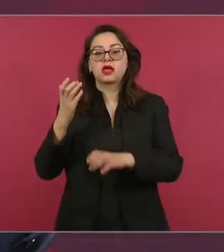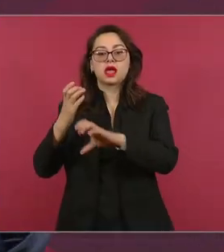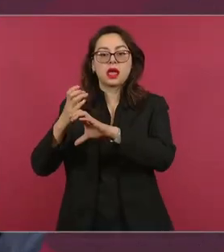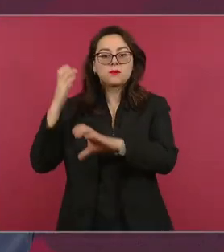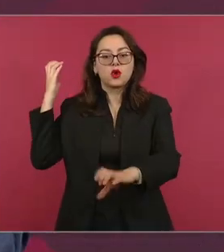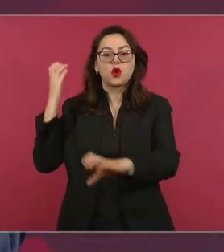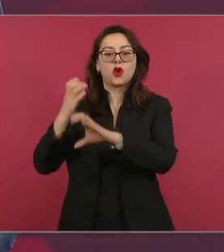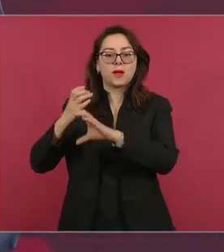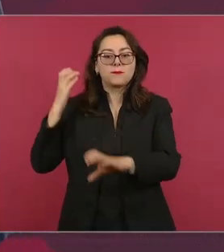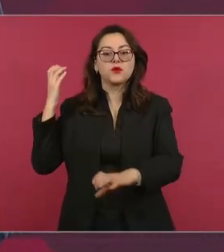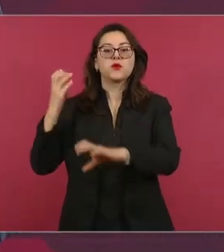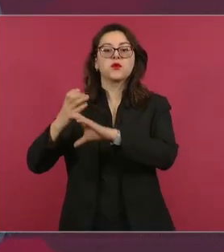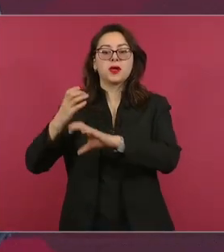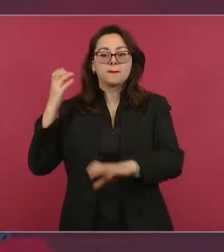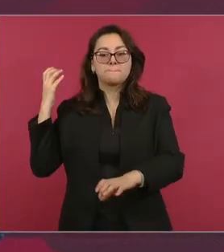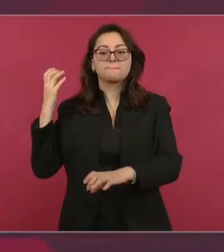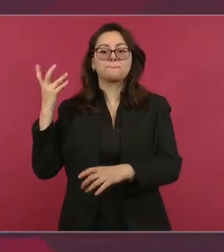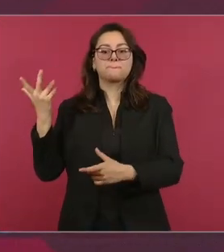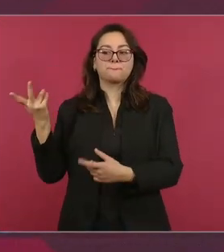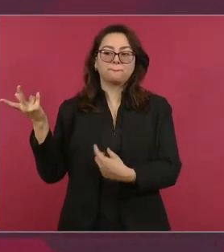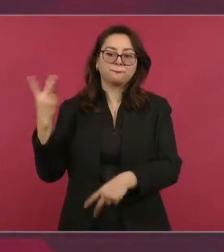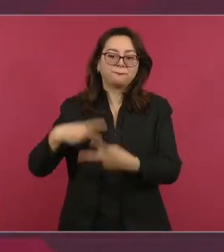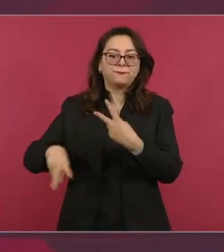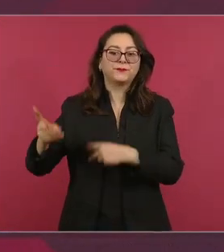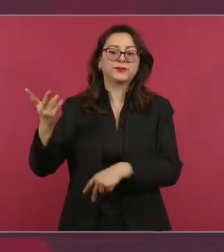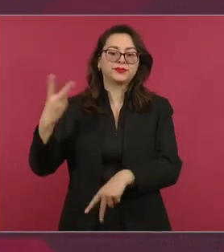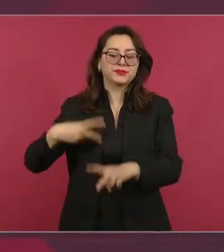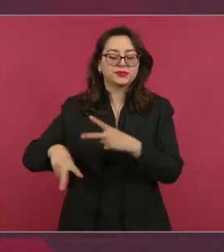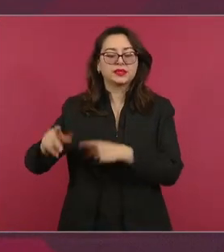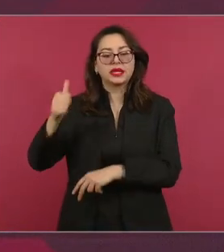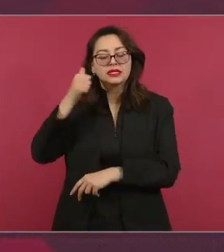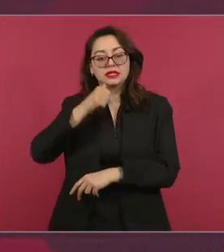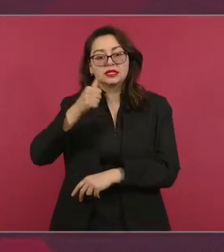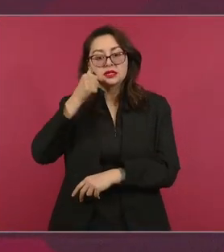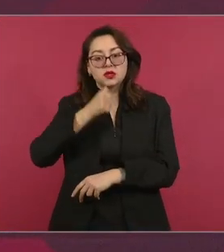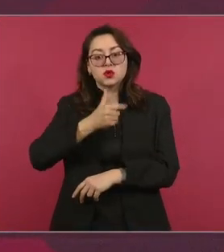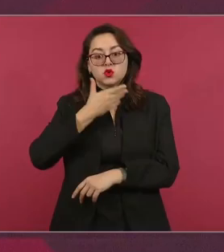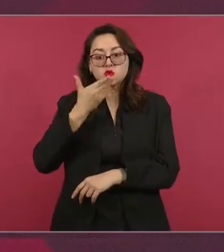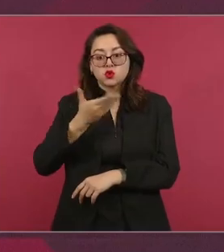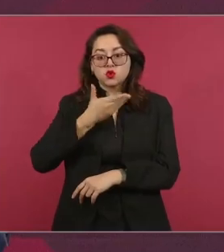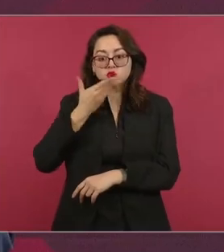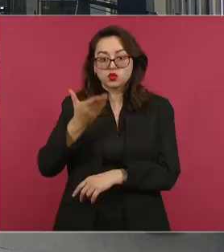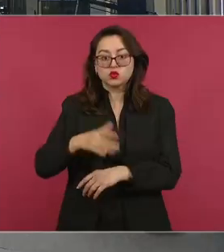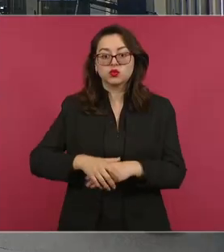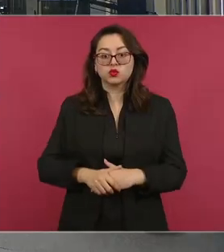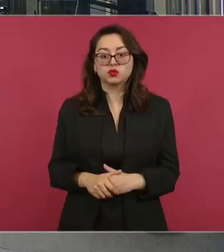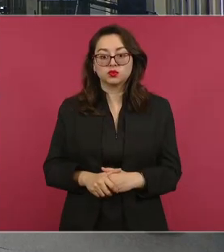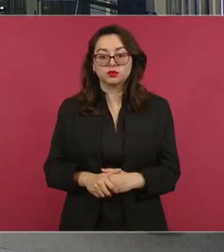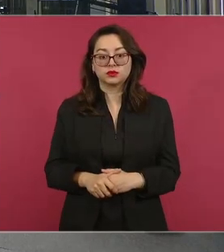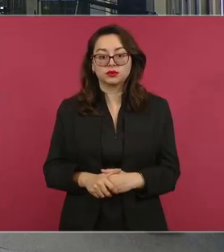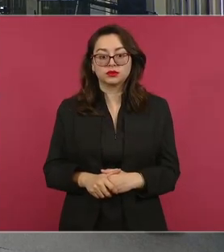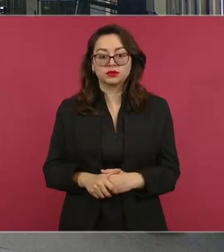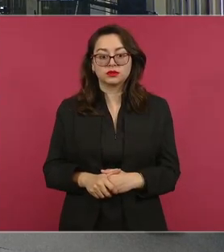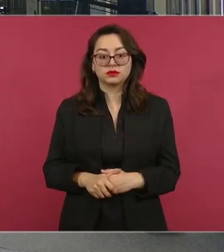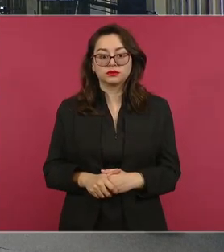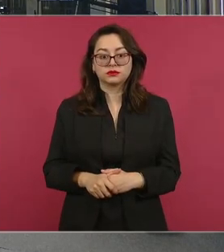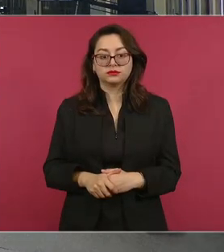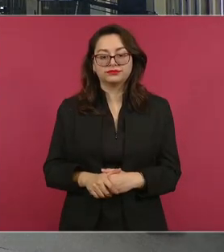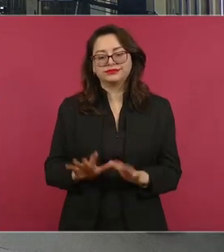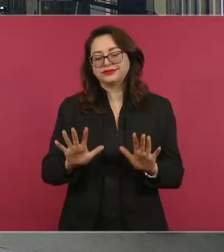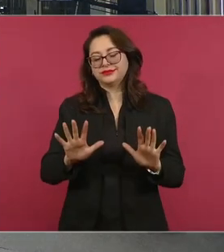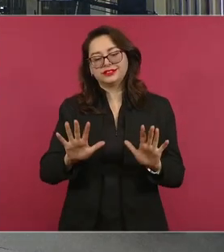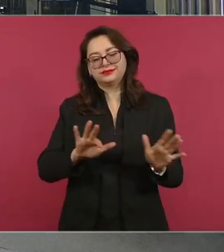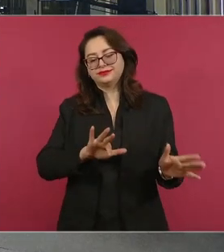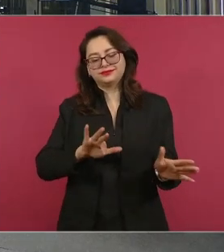¿sí? Empezaba a ver, bueno, no voy a hablar de eso. Presidente, la